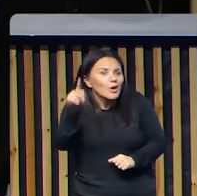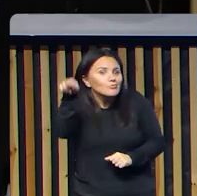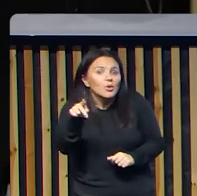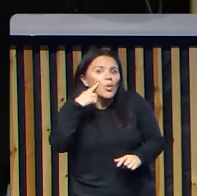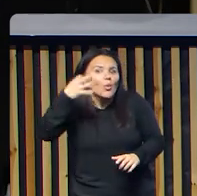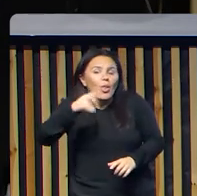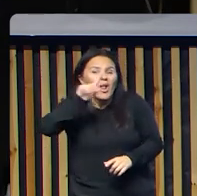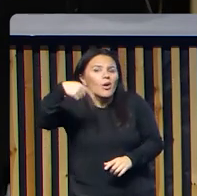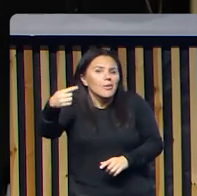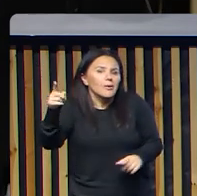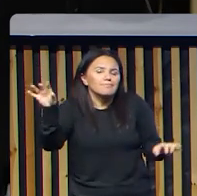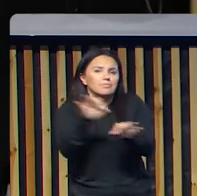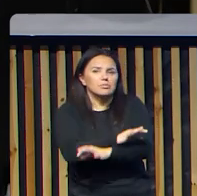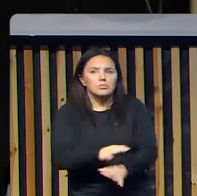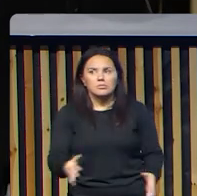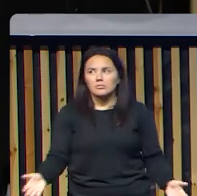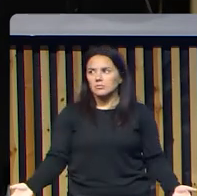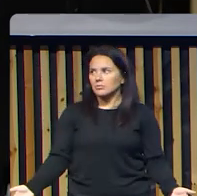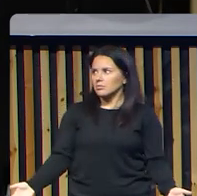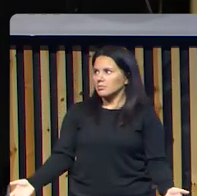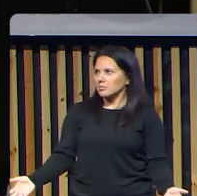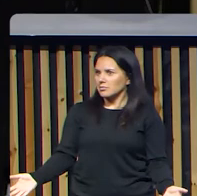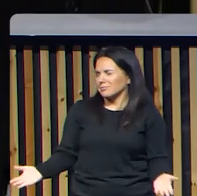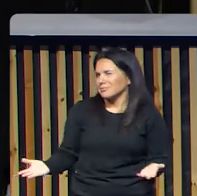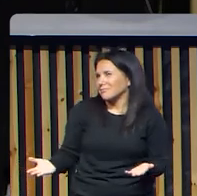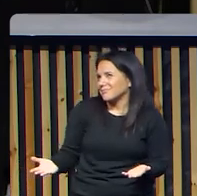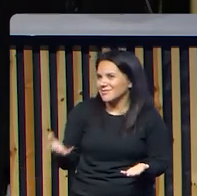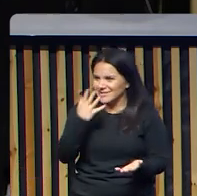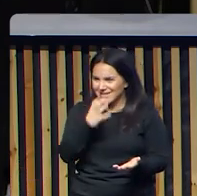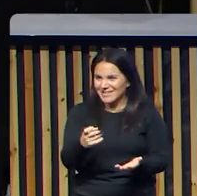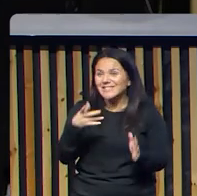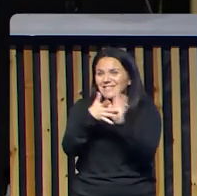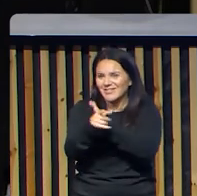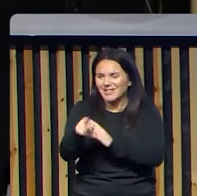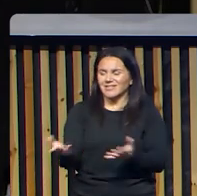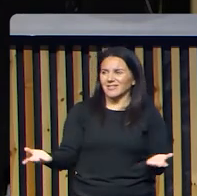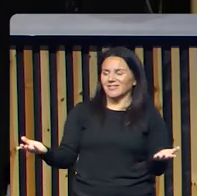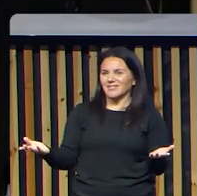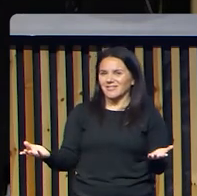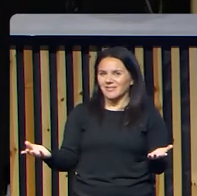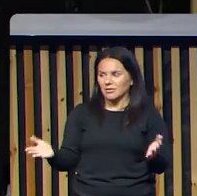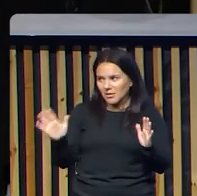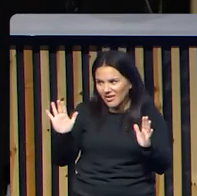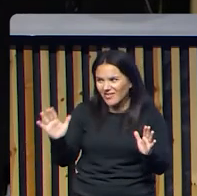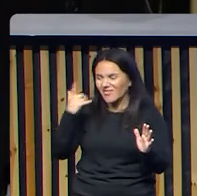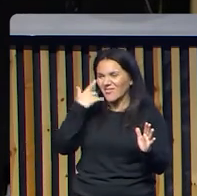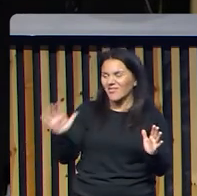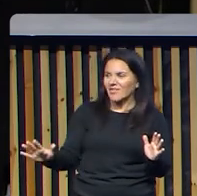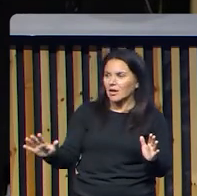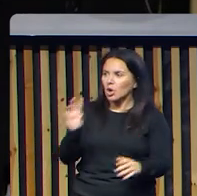que igual no es verdad dentro de un año Mátame camión o sea esto es lo que quiere decir de hombre no me digas